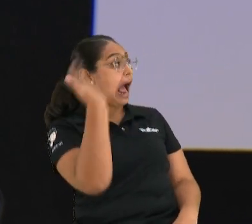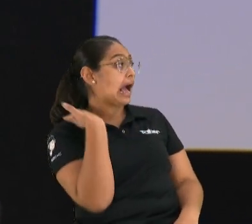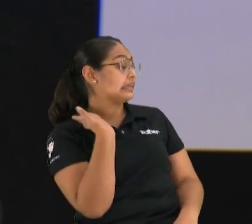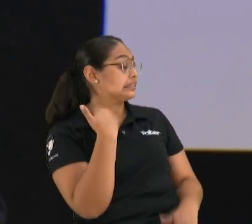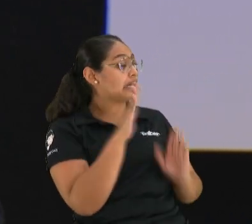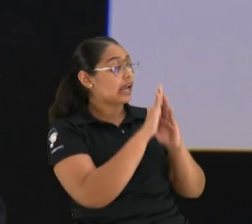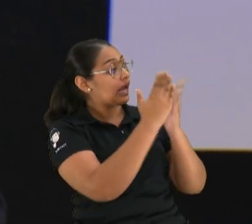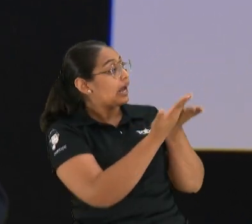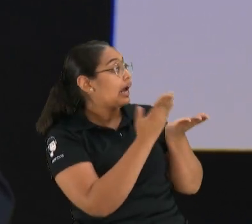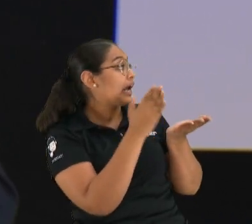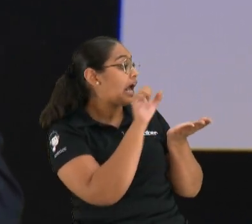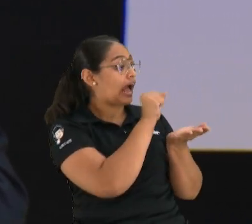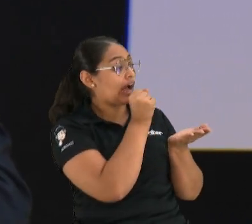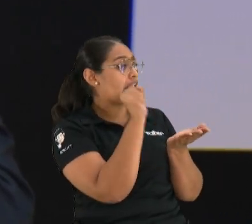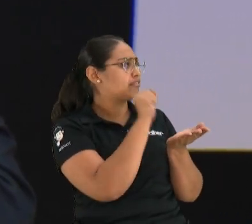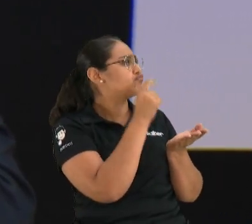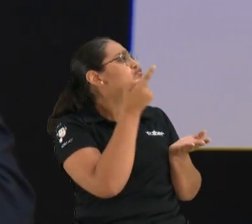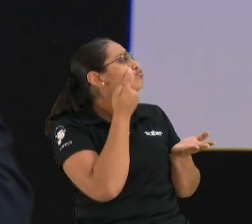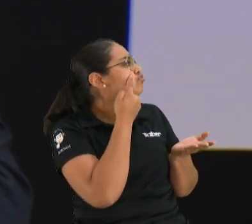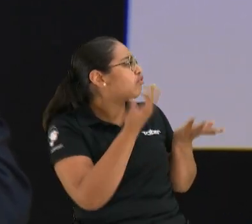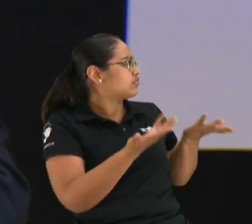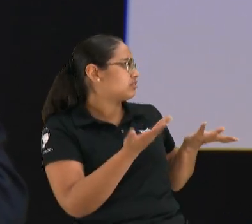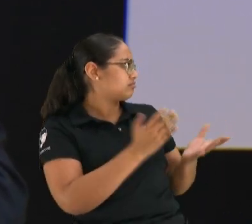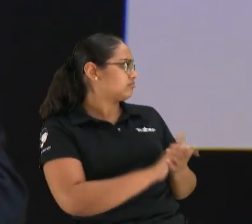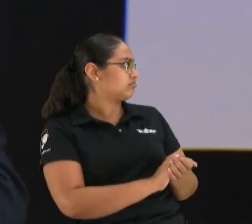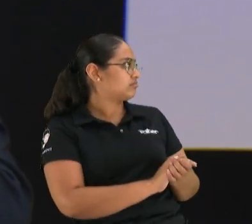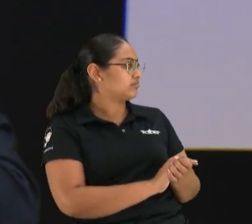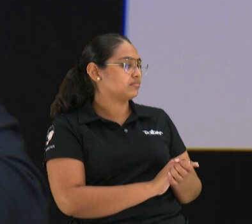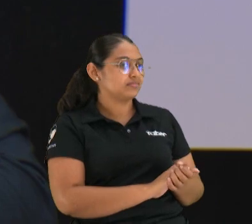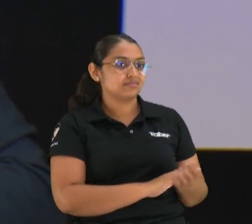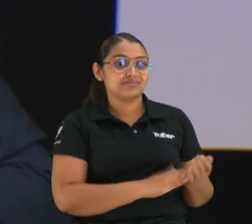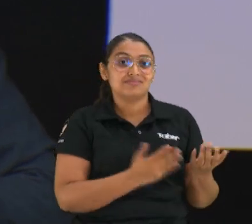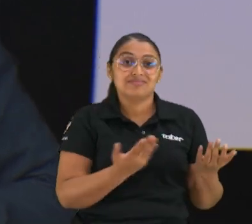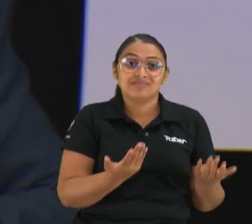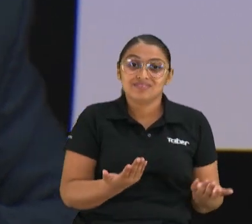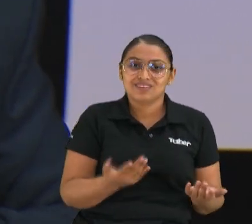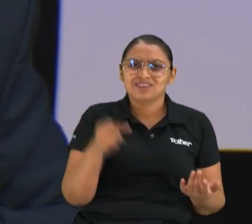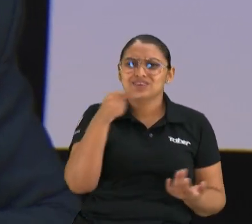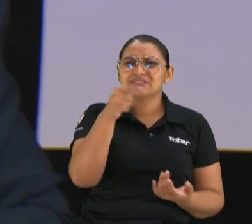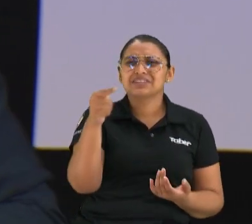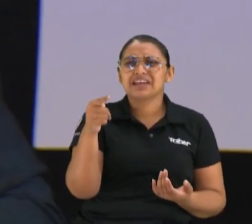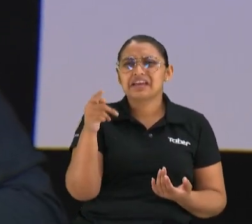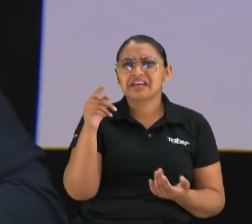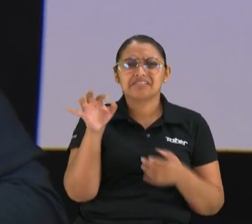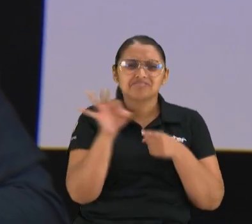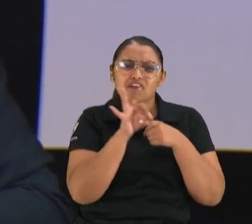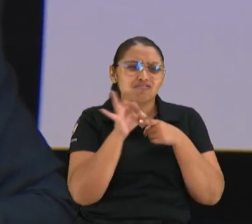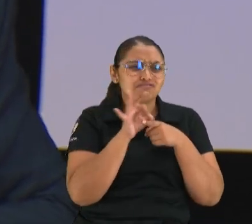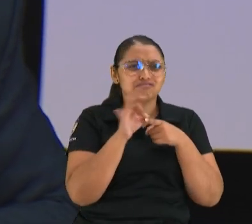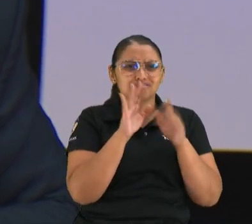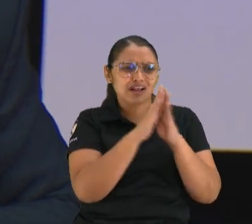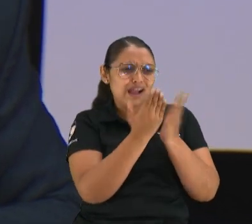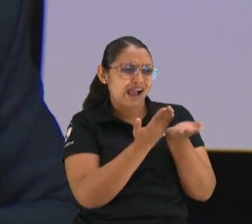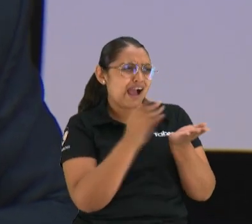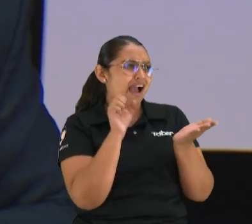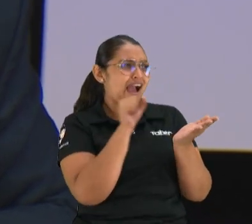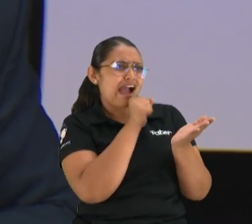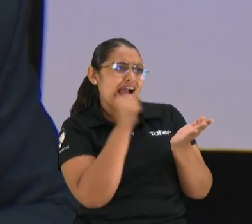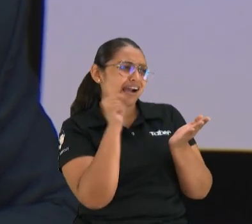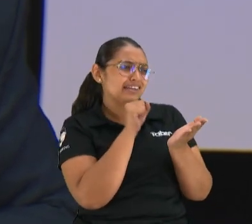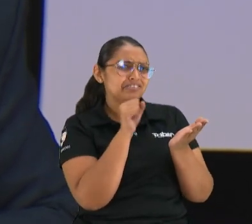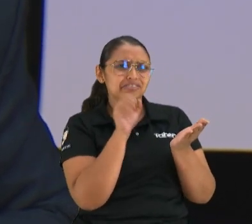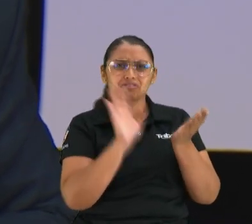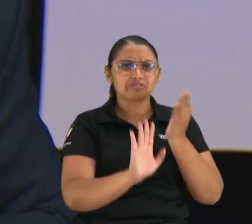Dónde está el himnario Y de qué te sirve tener el himnario en la mano si jamás alabaste a Dios de corazón hijo durante